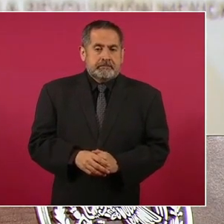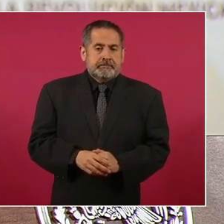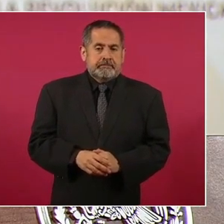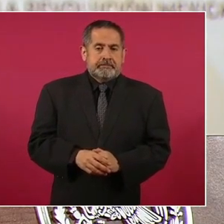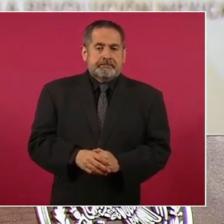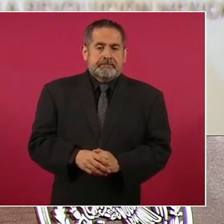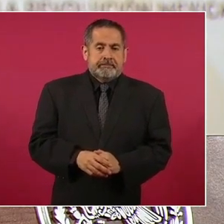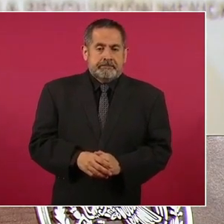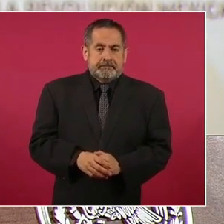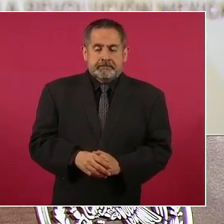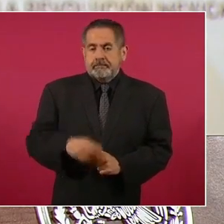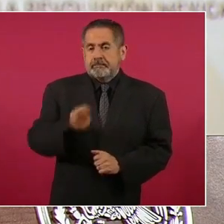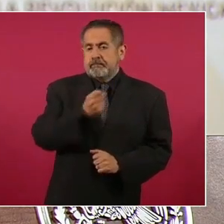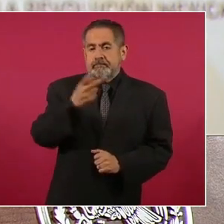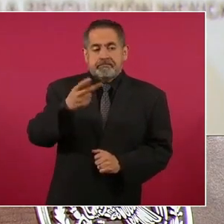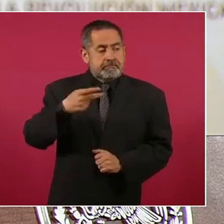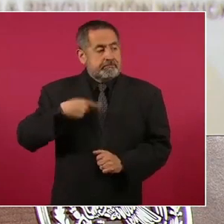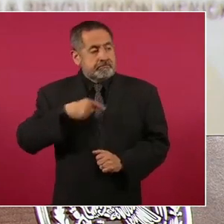está manchada.